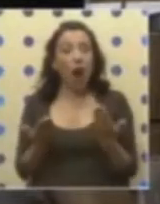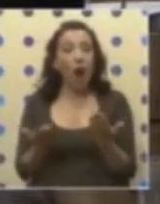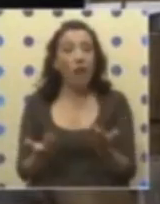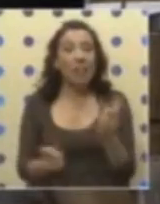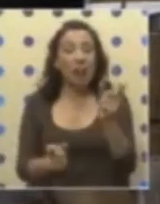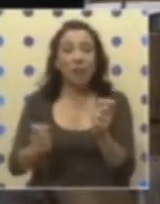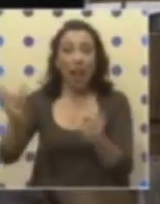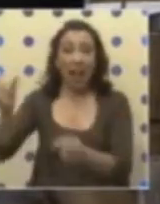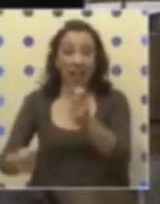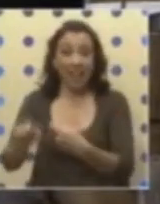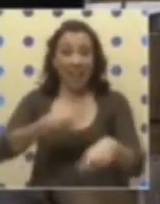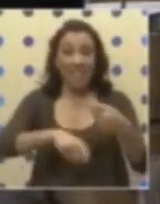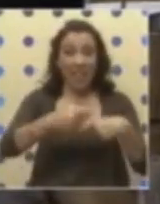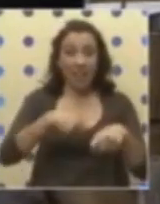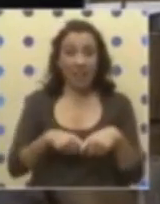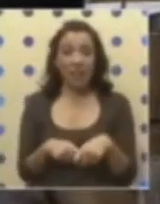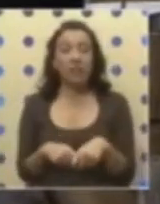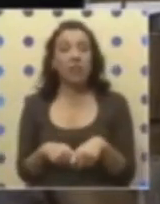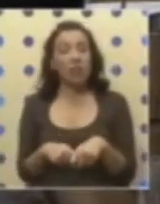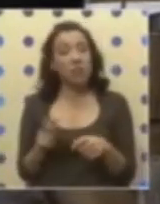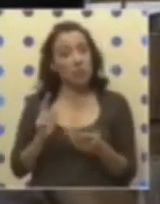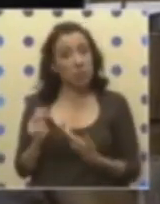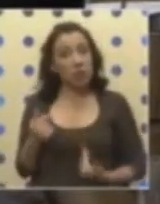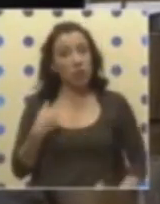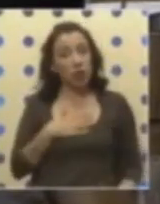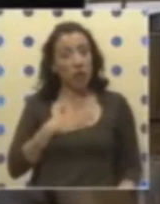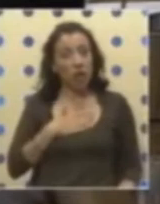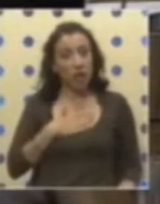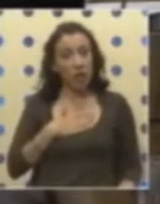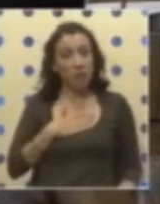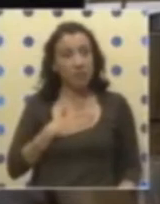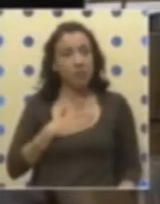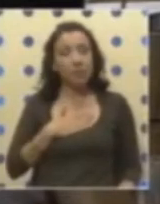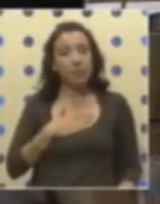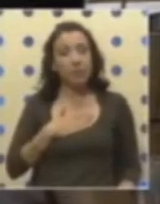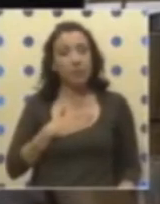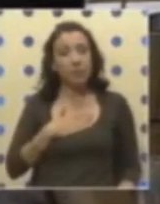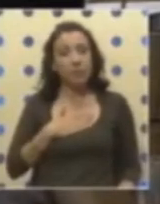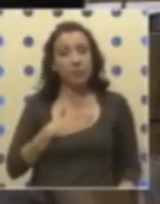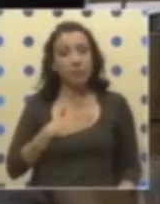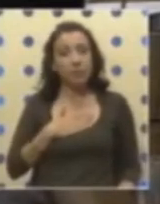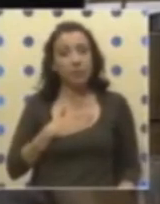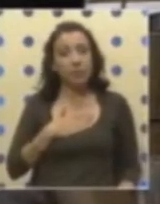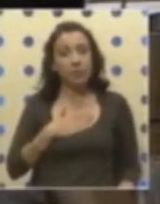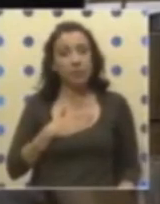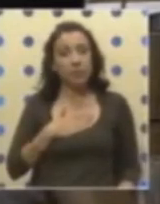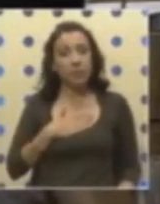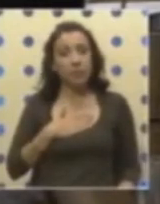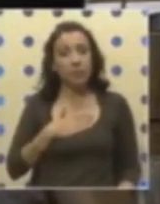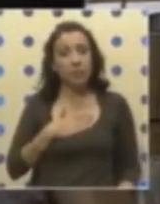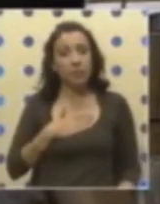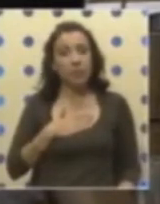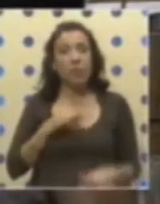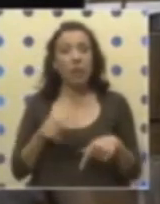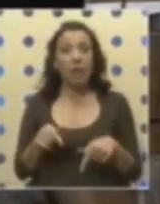los productores. Y por lo tanto, señor presidente, lo que yo quiero y lo que yo solicito es que se pueda de